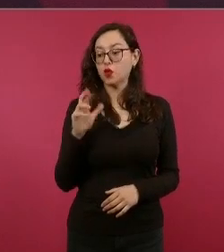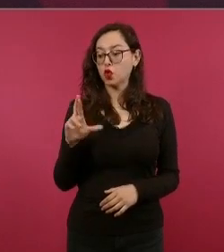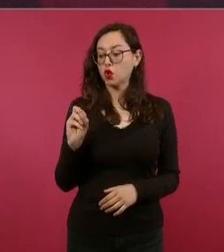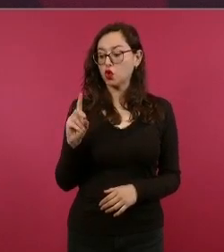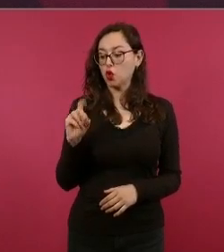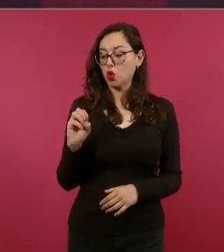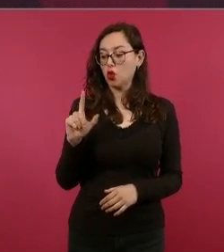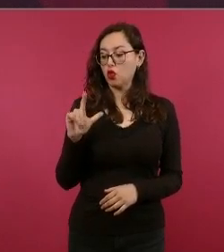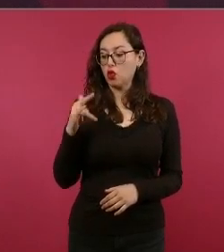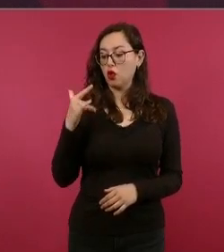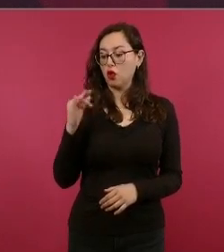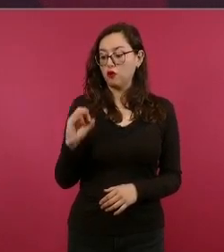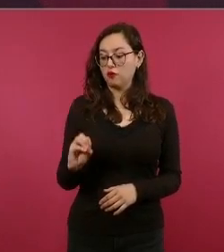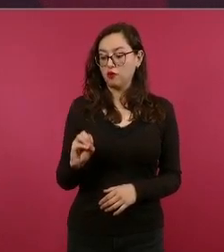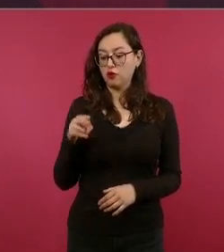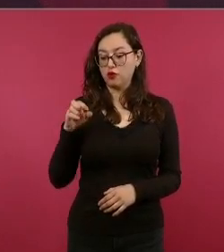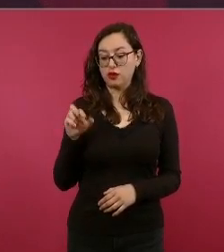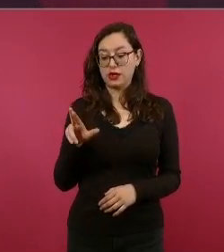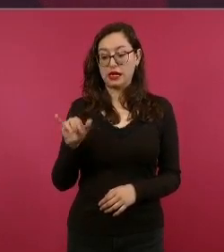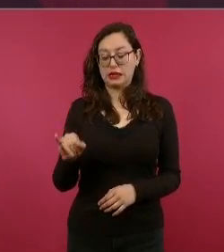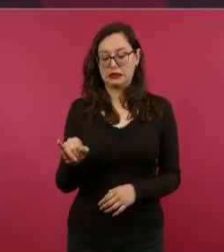un ejemplo.